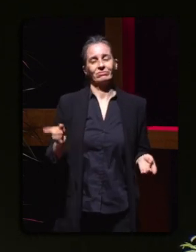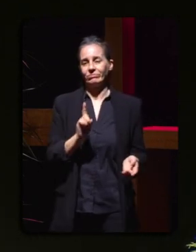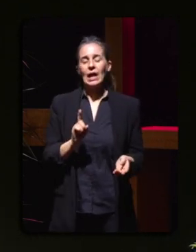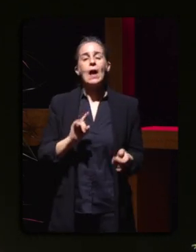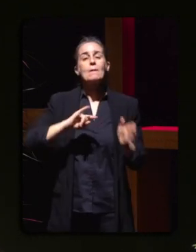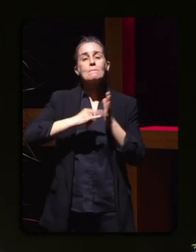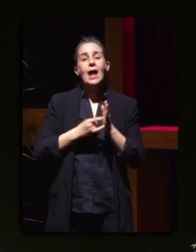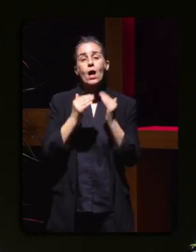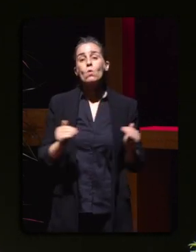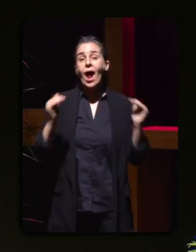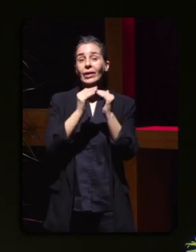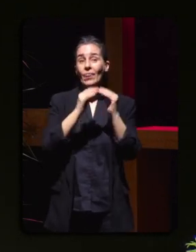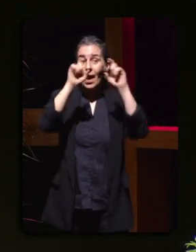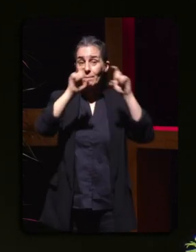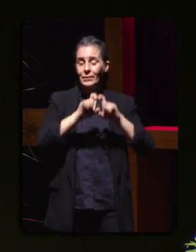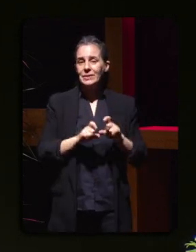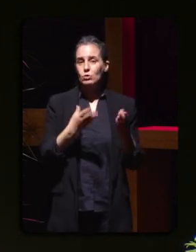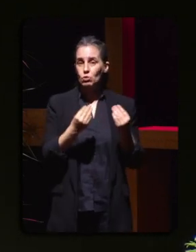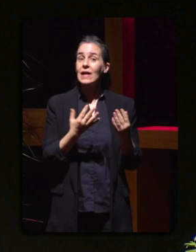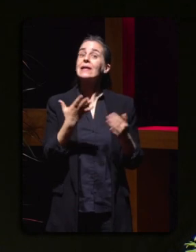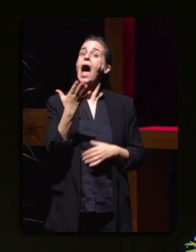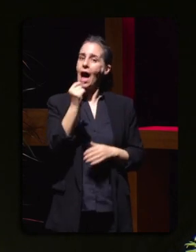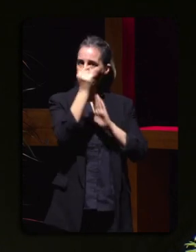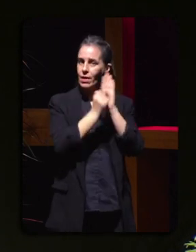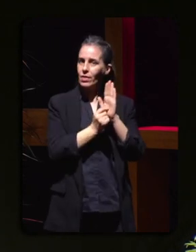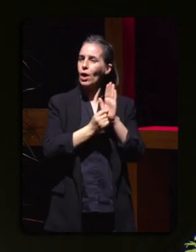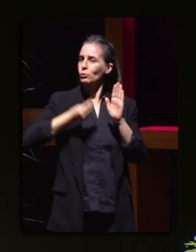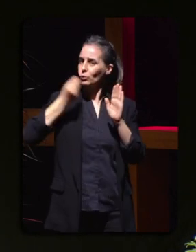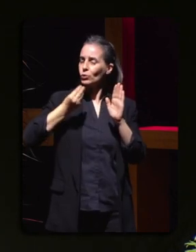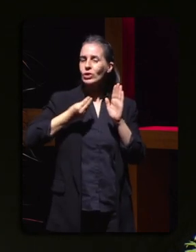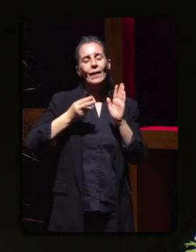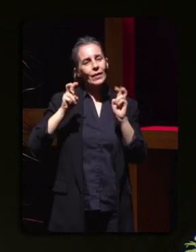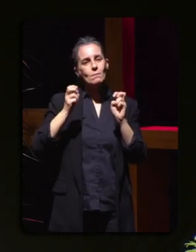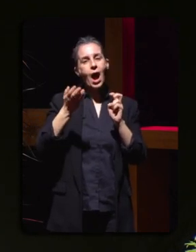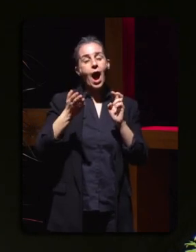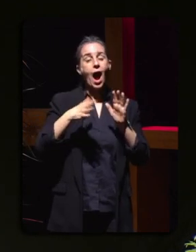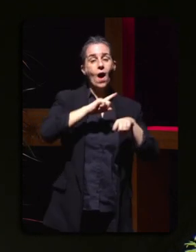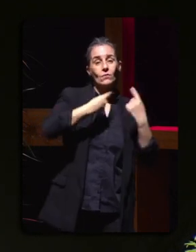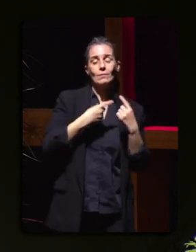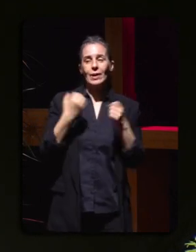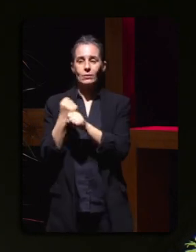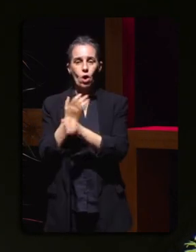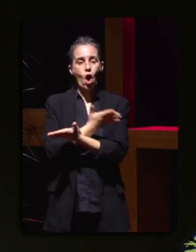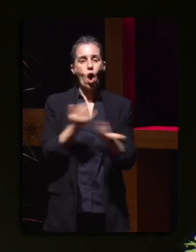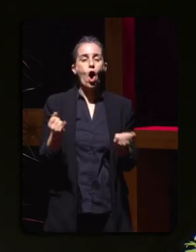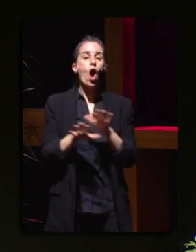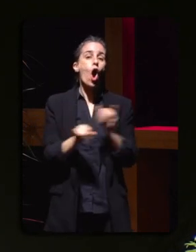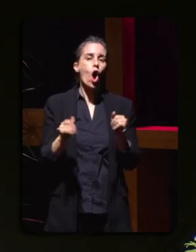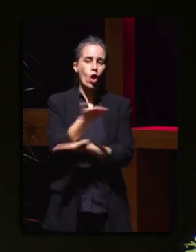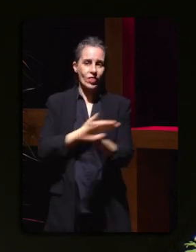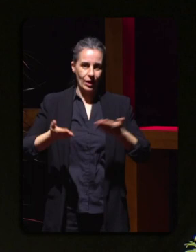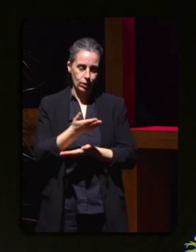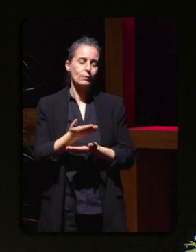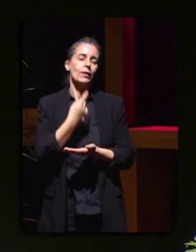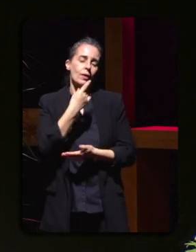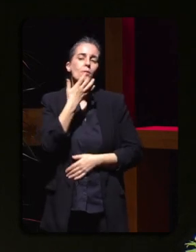de empresas hay una medida súper Guay de conciliación que es decirle a las mujeres jóvenes Mira esta empresa es súper progre y en